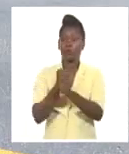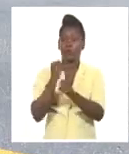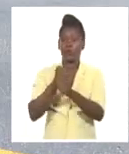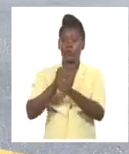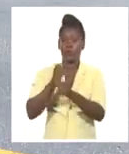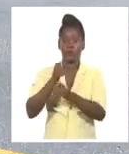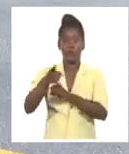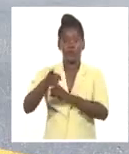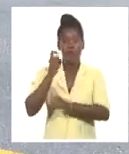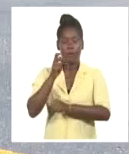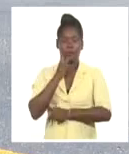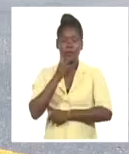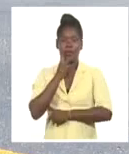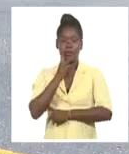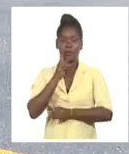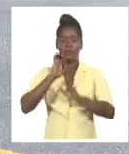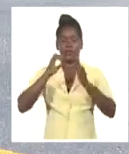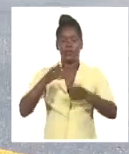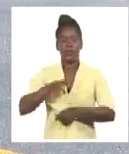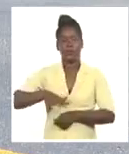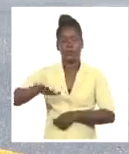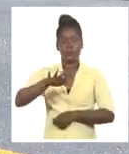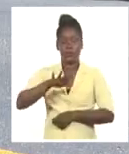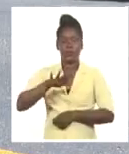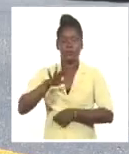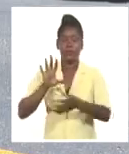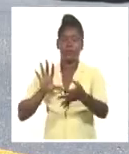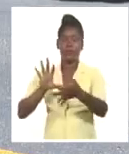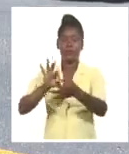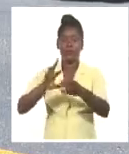primeros auxilios. Devolvemos así la señal a los estudios centrales. Buenas tardes.